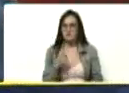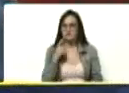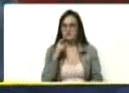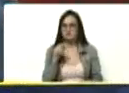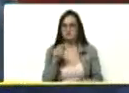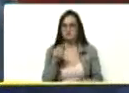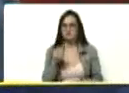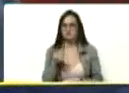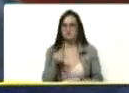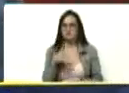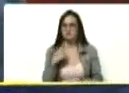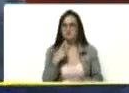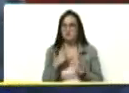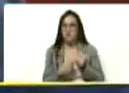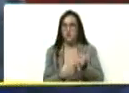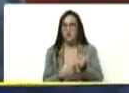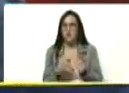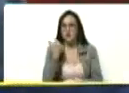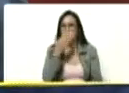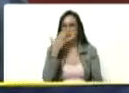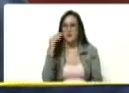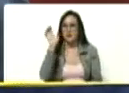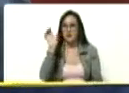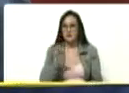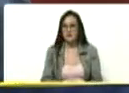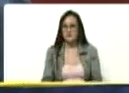manifestaciones imperialistas.